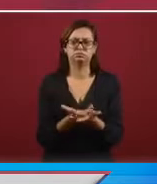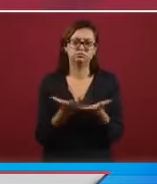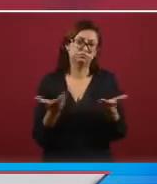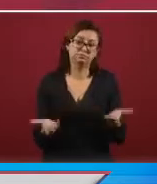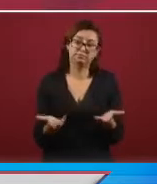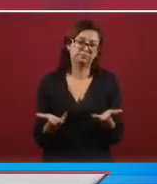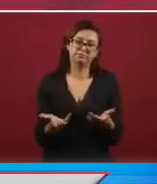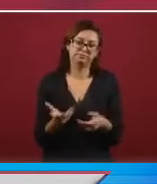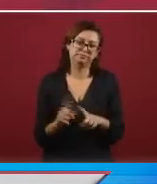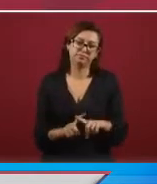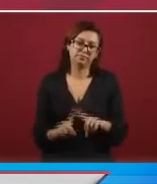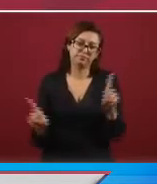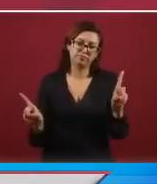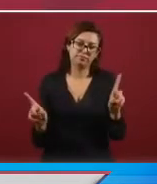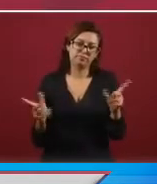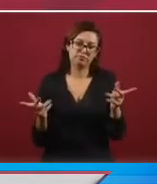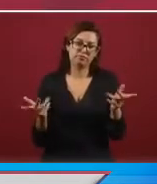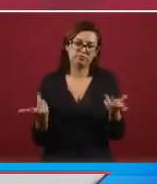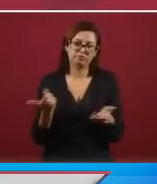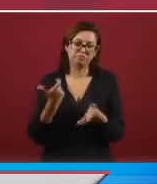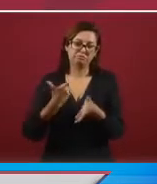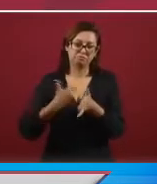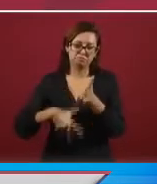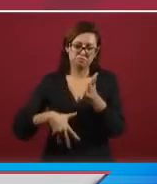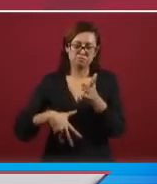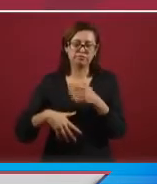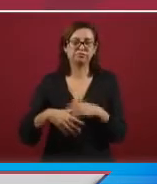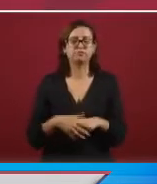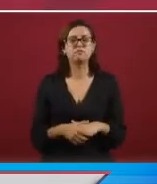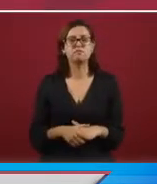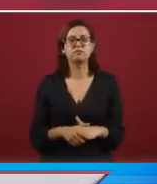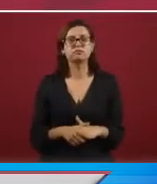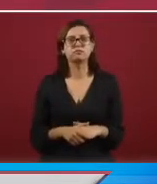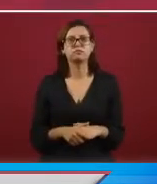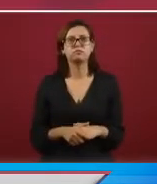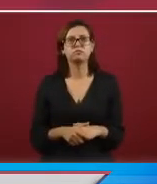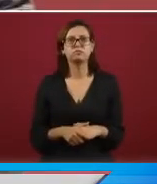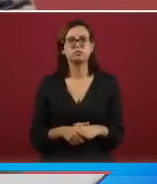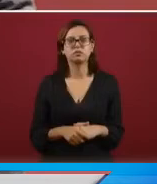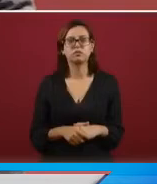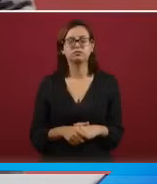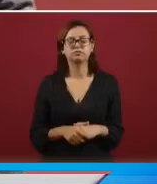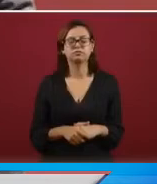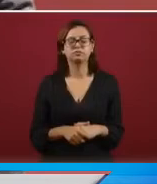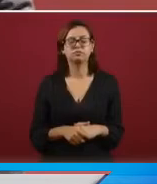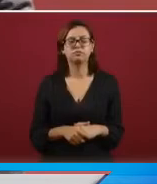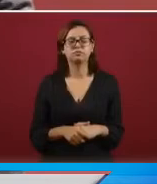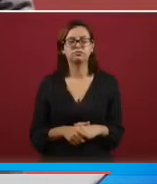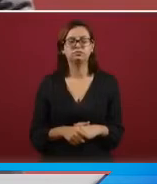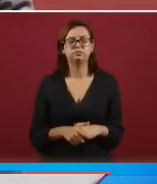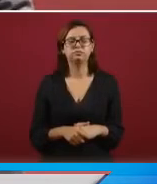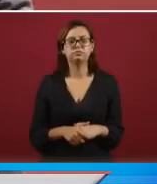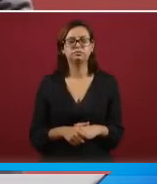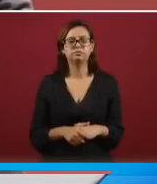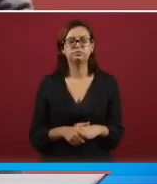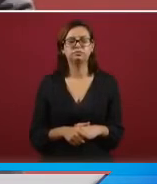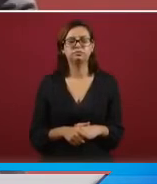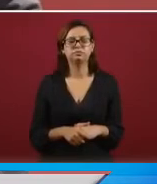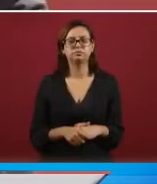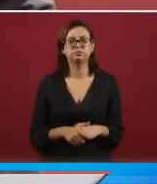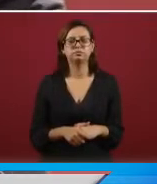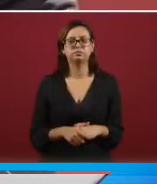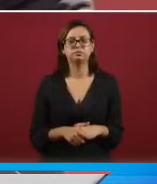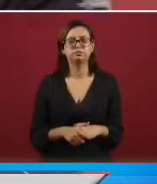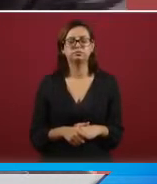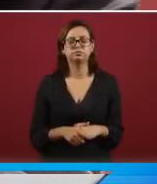paulatino, además de que la producción se llevará a 2.600.000 barriles para 2024, lo que significaría igualar la producción durante el